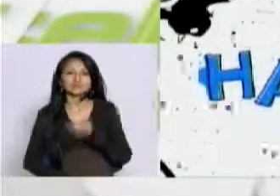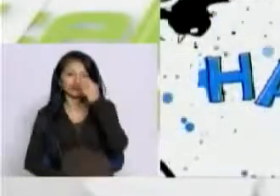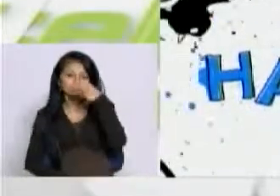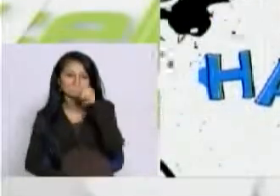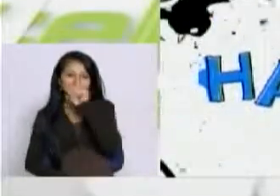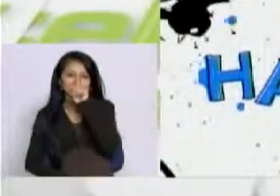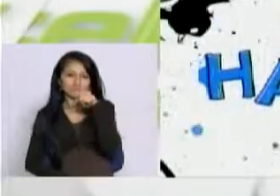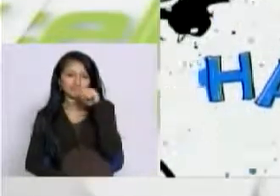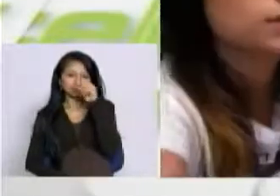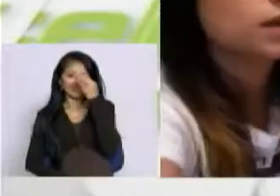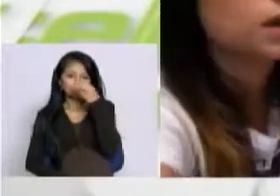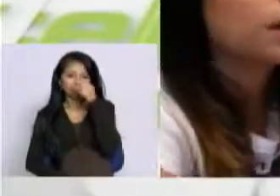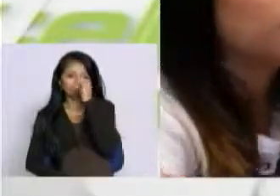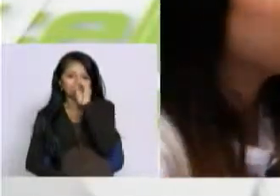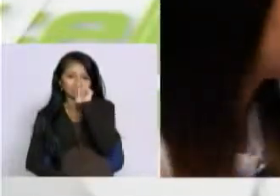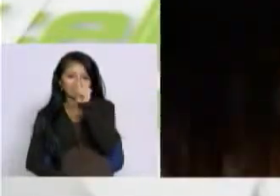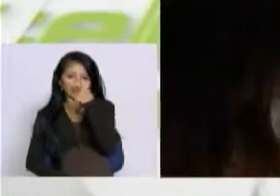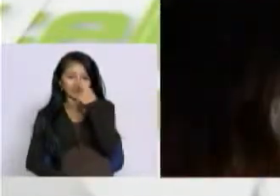Hashtag.